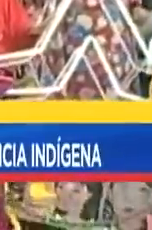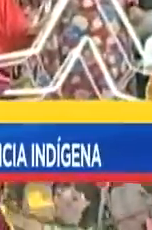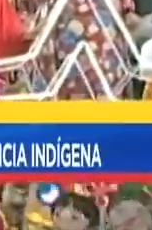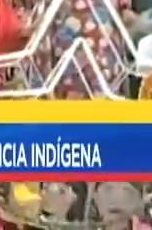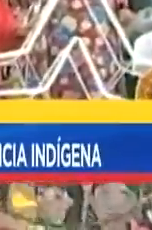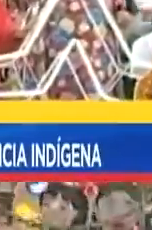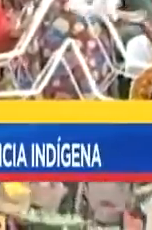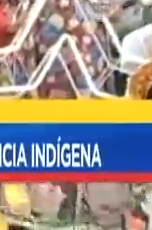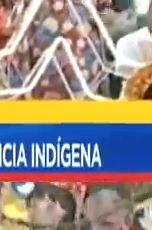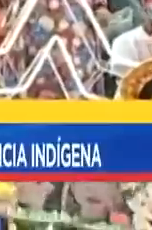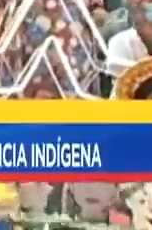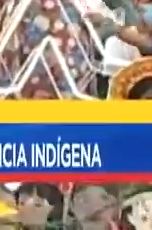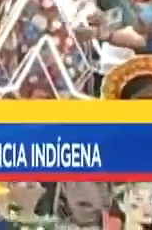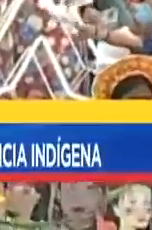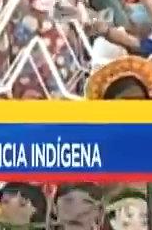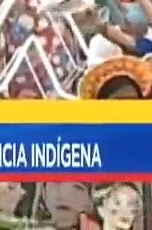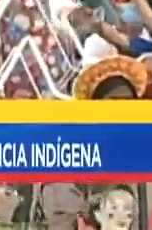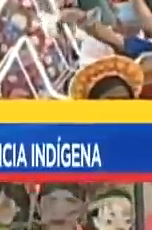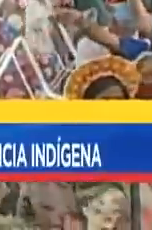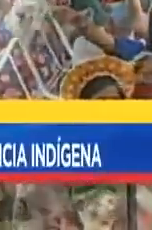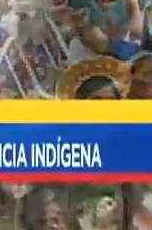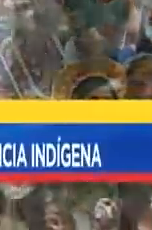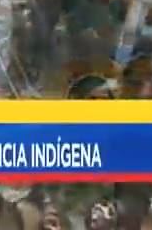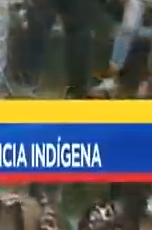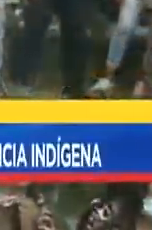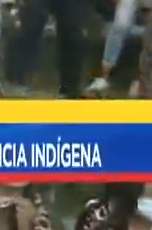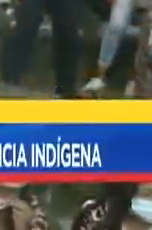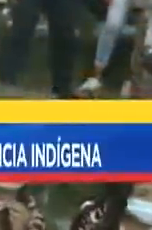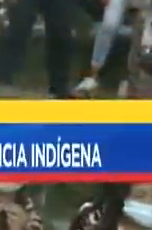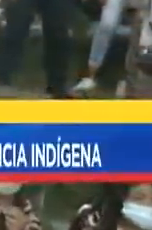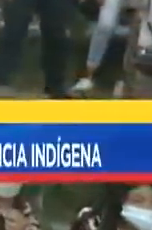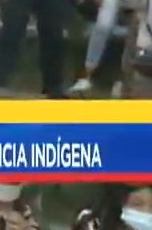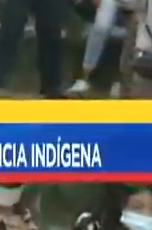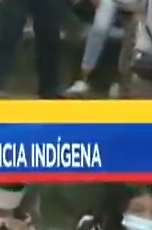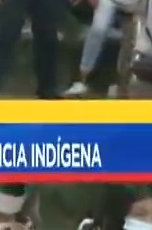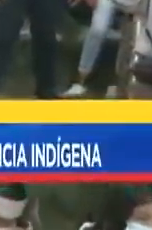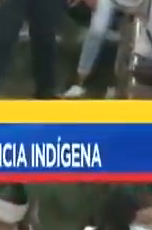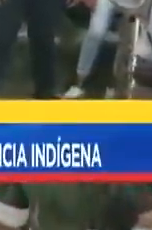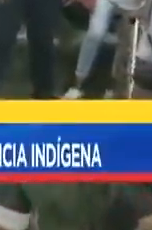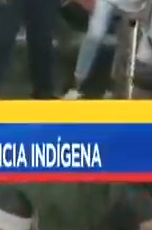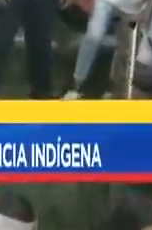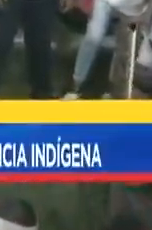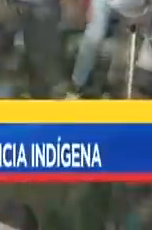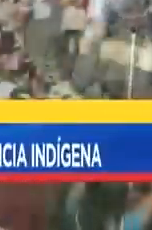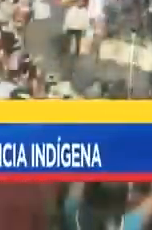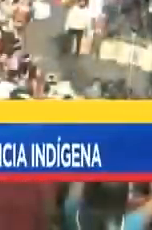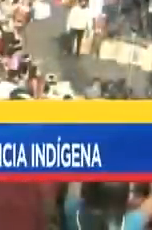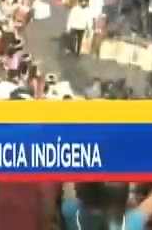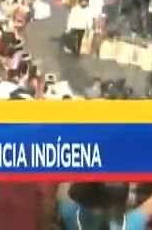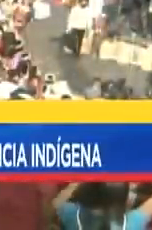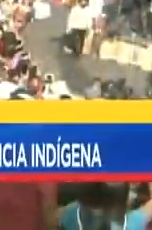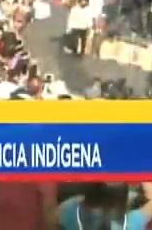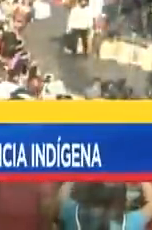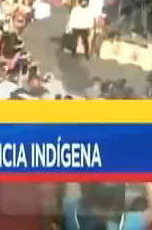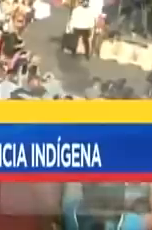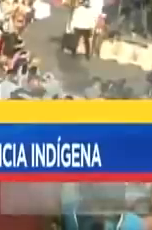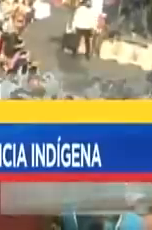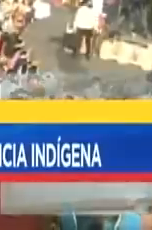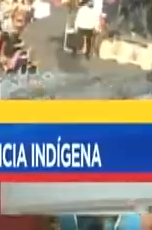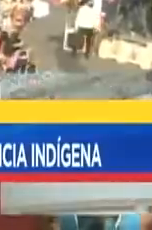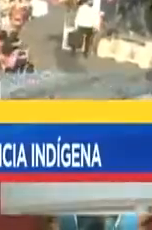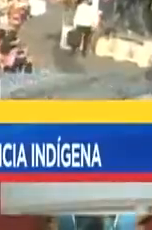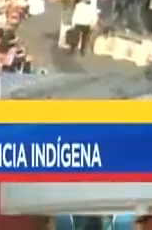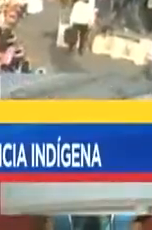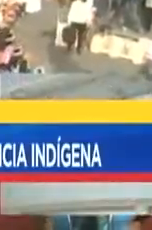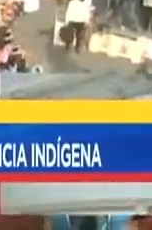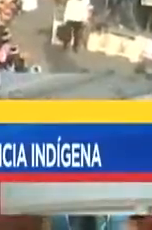Tarato, que es interpretado por la hermana Albertina Medrano. Es el pueblo indígena Guarao de Delta Macuro que se ha